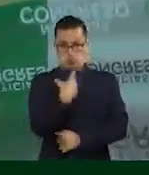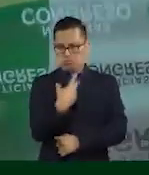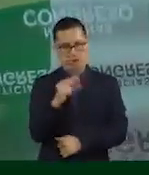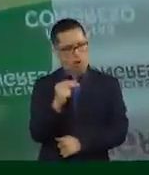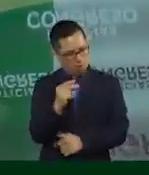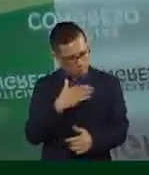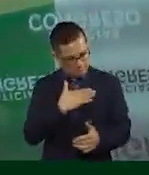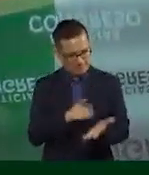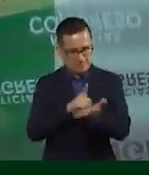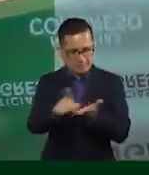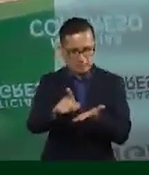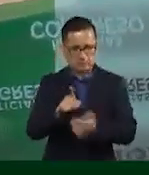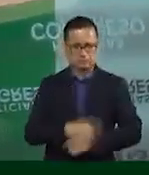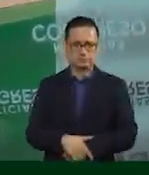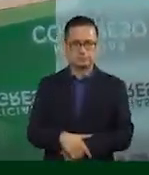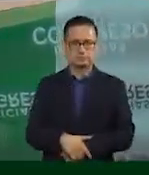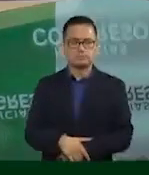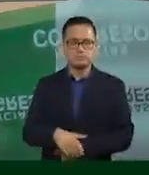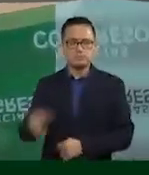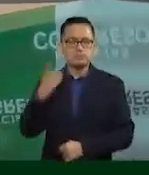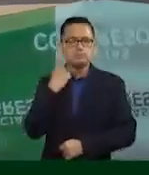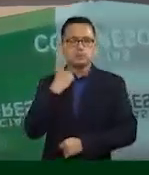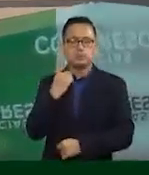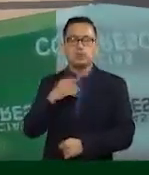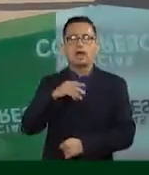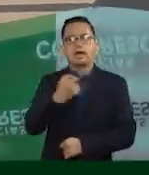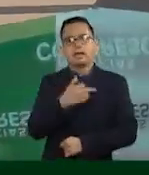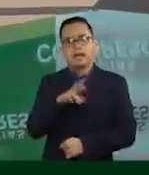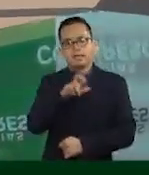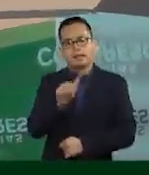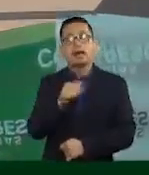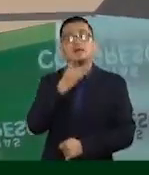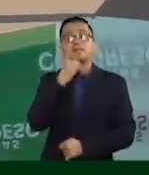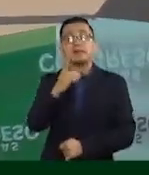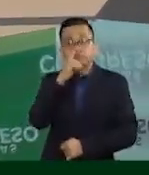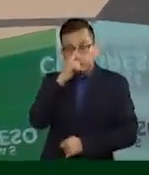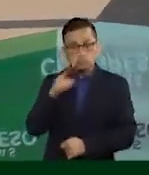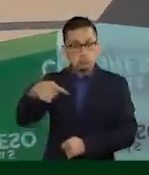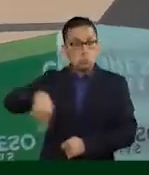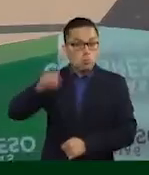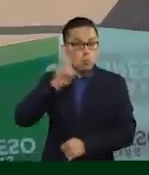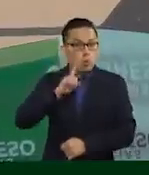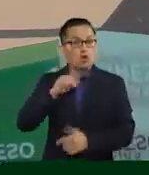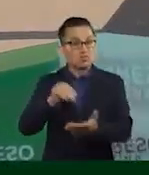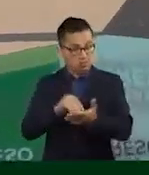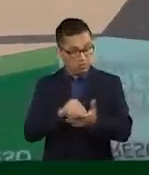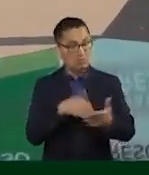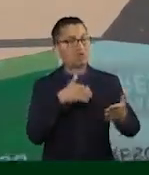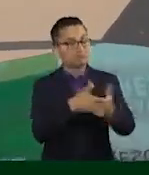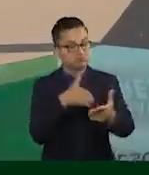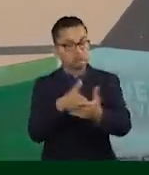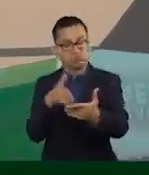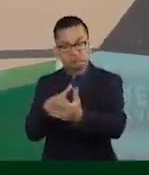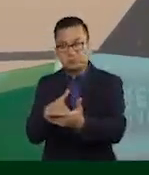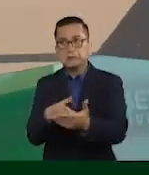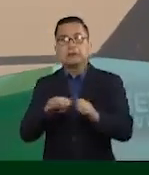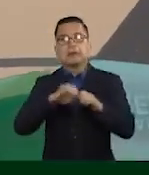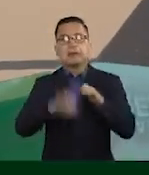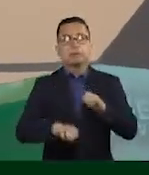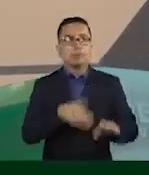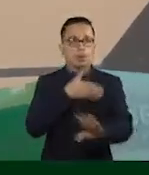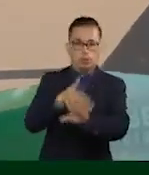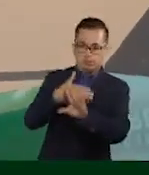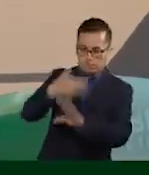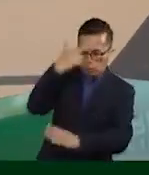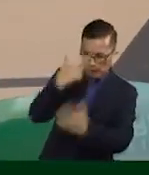La diputada Marcela Guerra reconoció que las mujeres aún enfrentan barreras que deben ser derribadas, como la violencia, los feminicidios